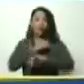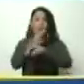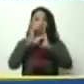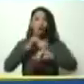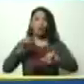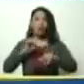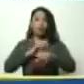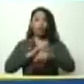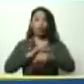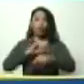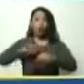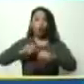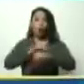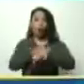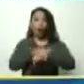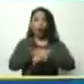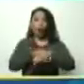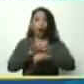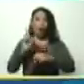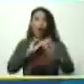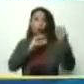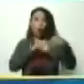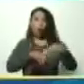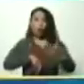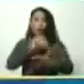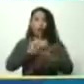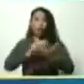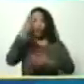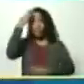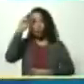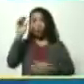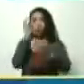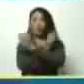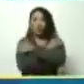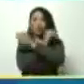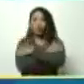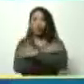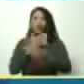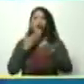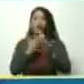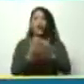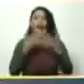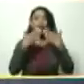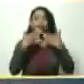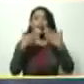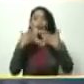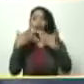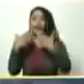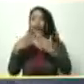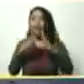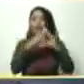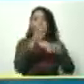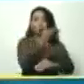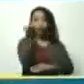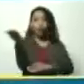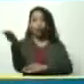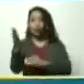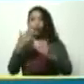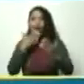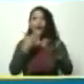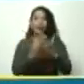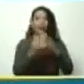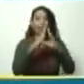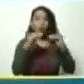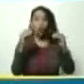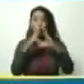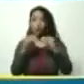doctor Jorge Rodríguez es el acuerdo firmado en México los felicito muchas gracias bueno muchas gracias a todas muchas gracias a todos